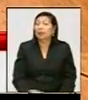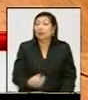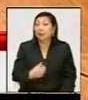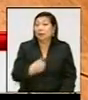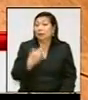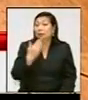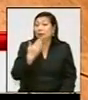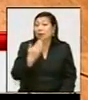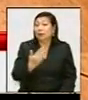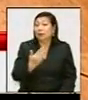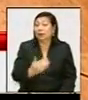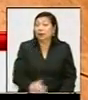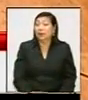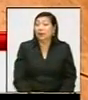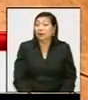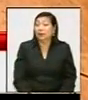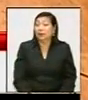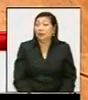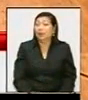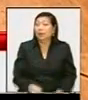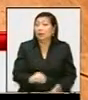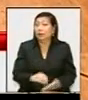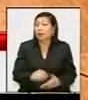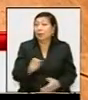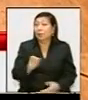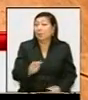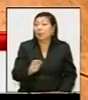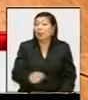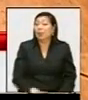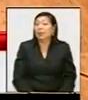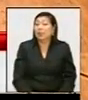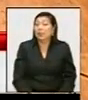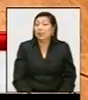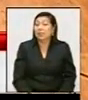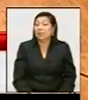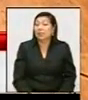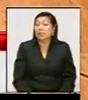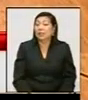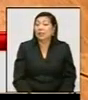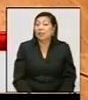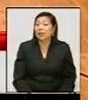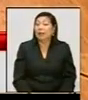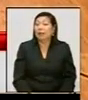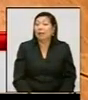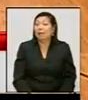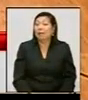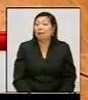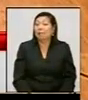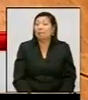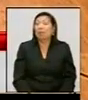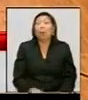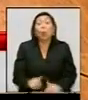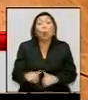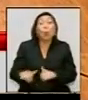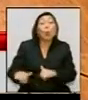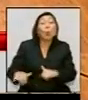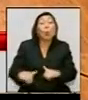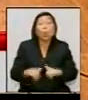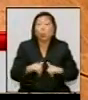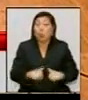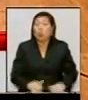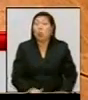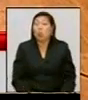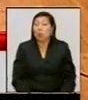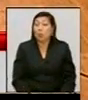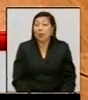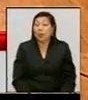agradecería por la asistencia. Creo que ha sido unánime